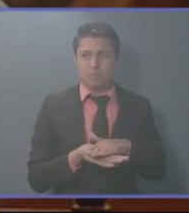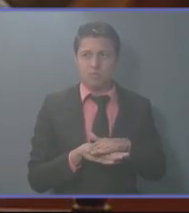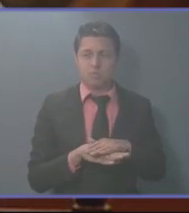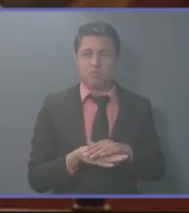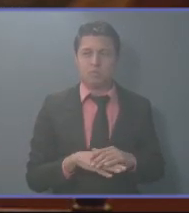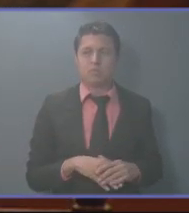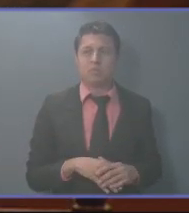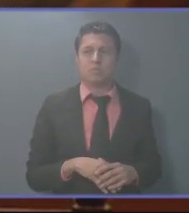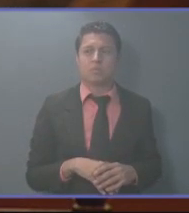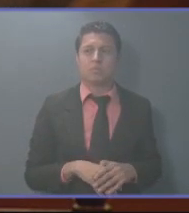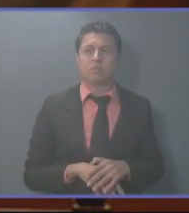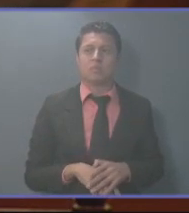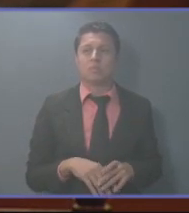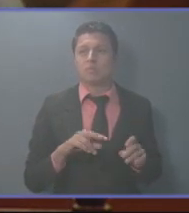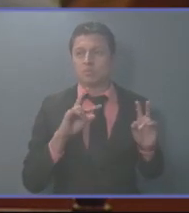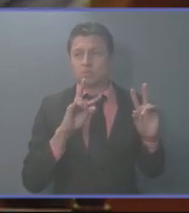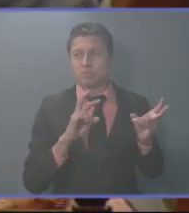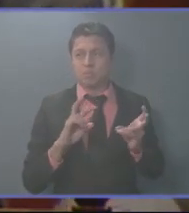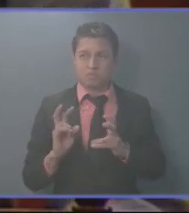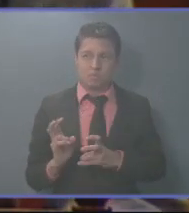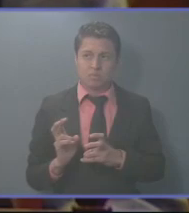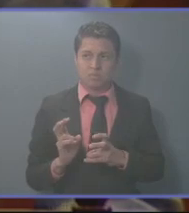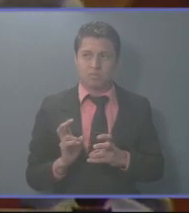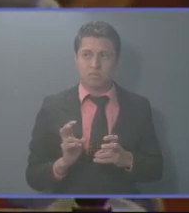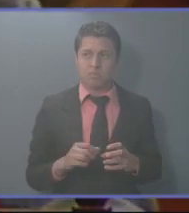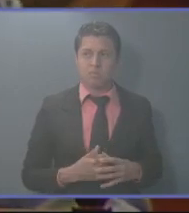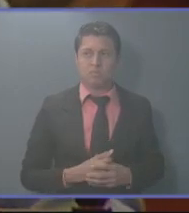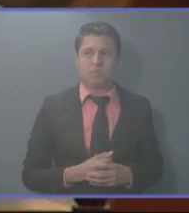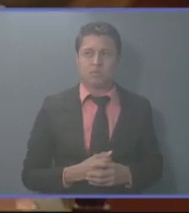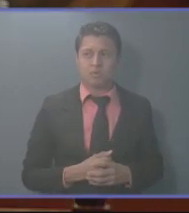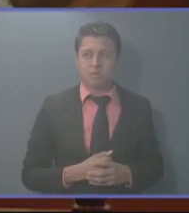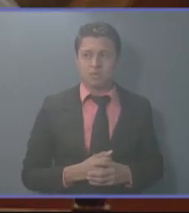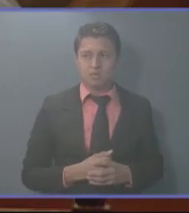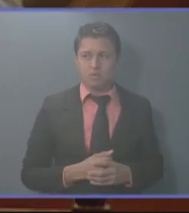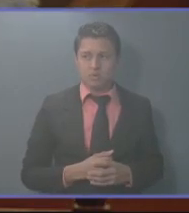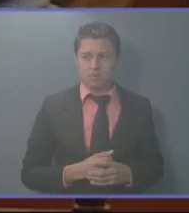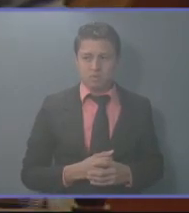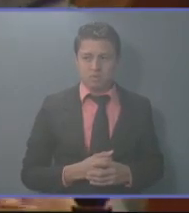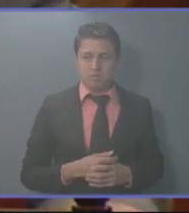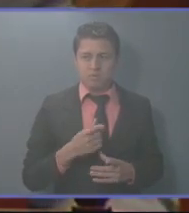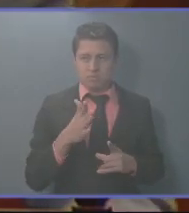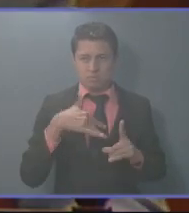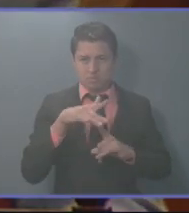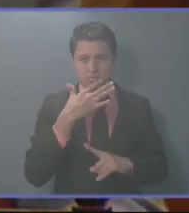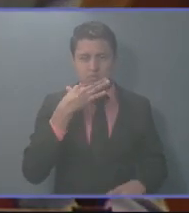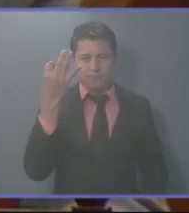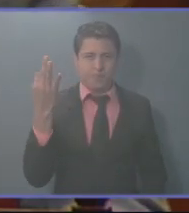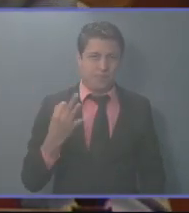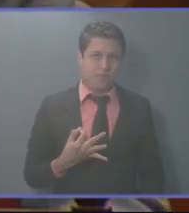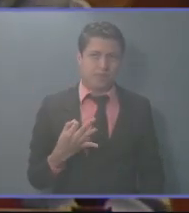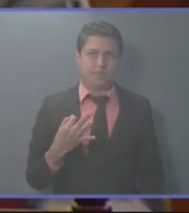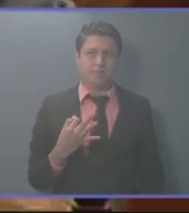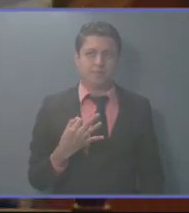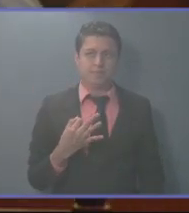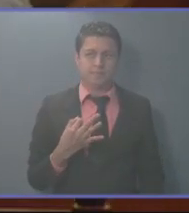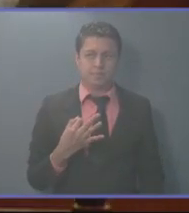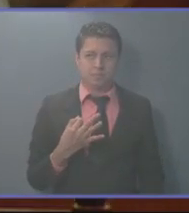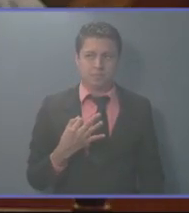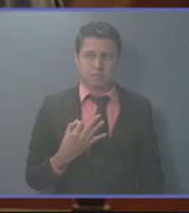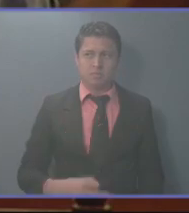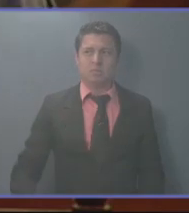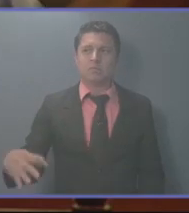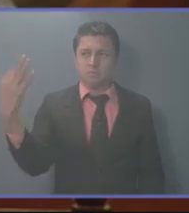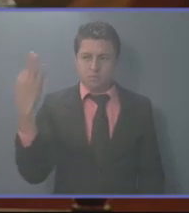No son recursos idiomáticos, son realidades. Hay